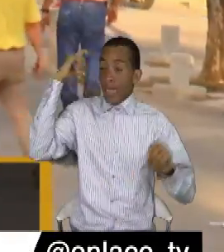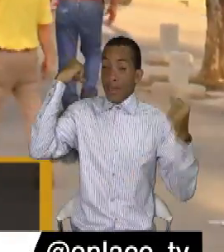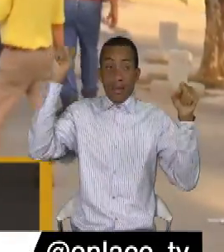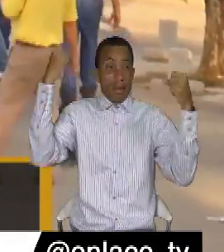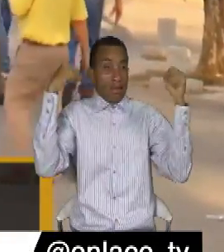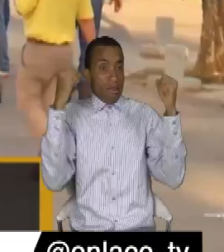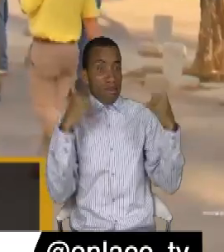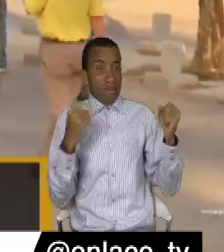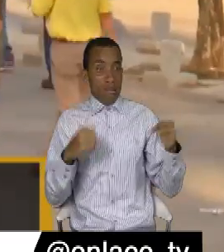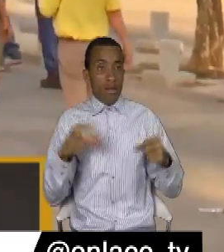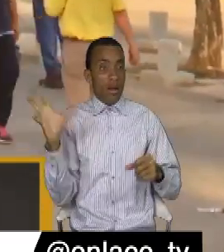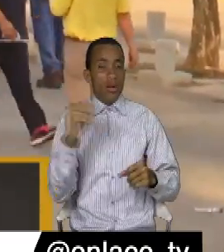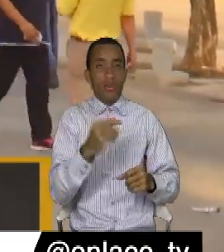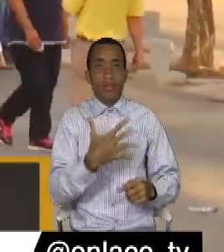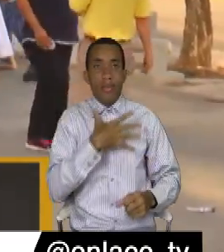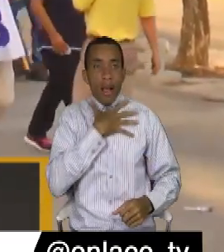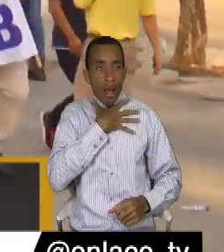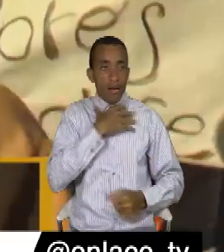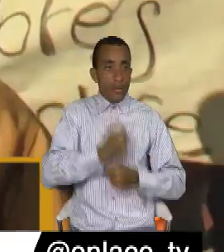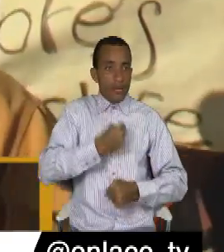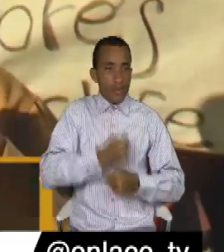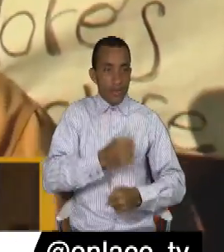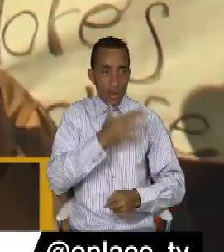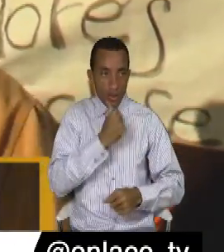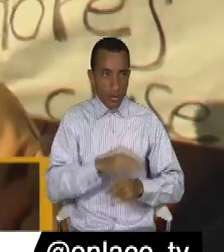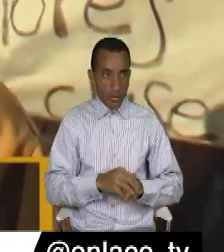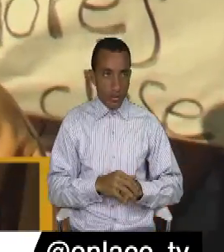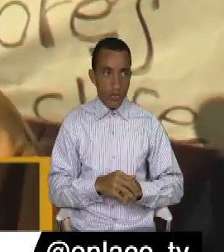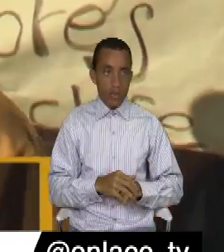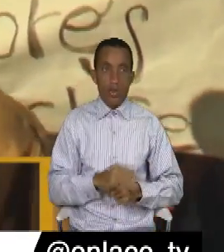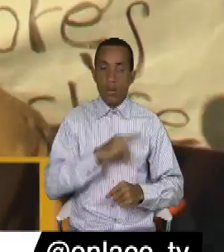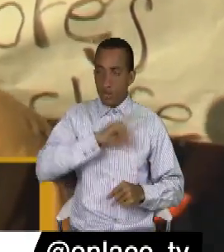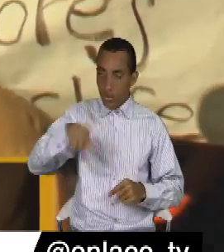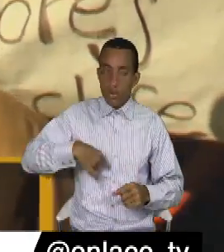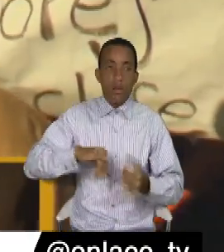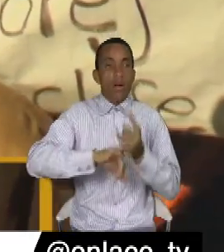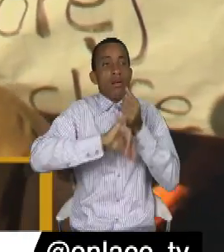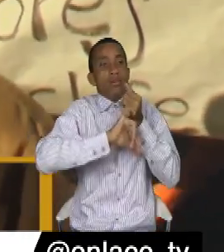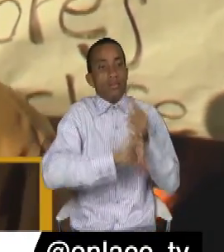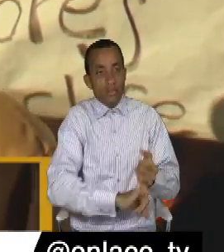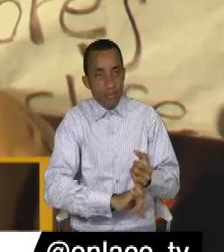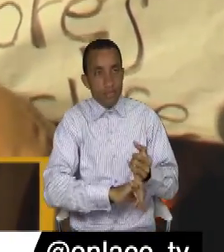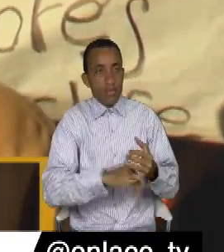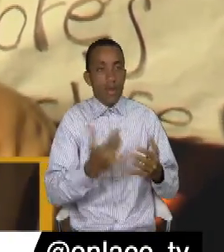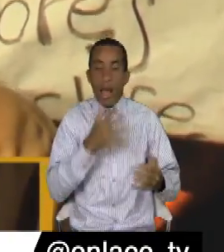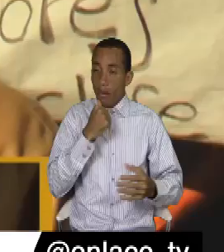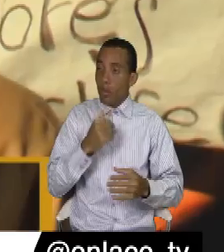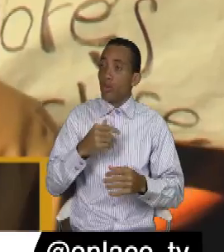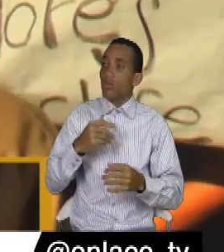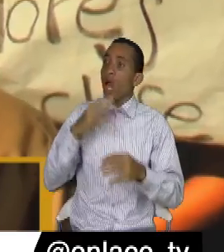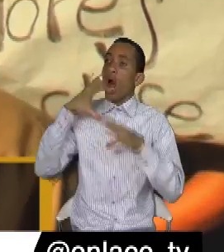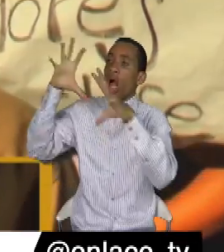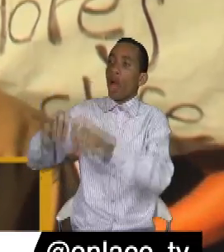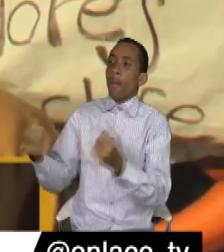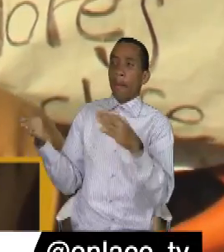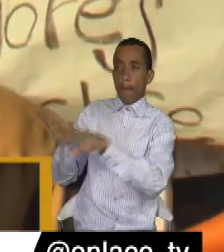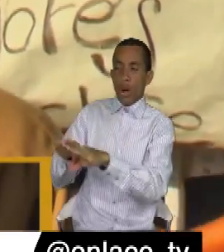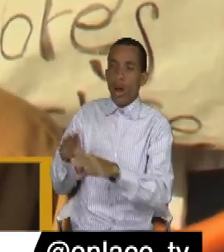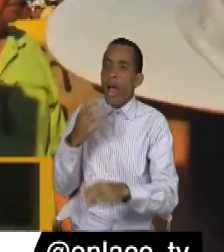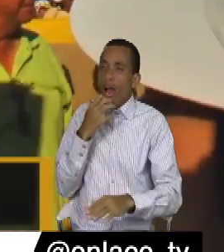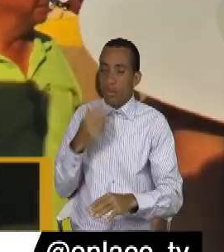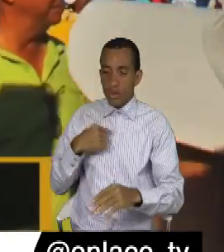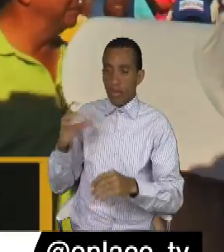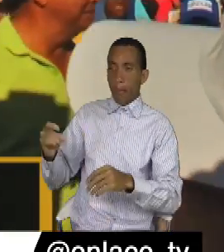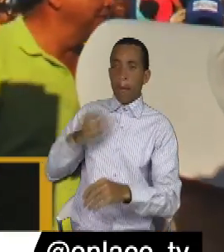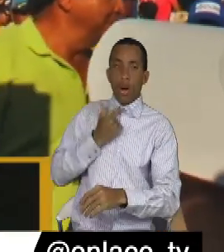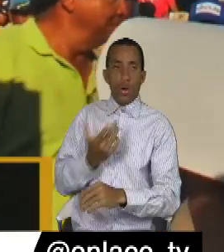porque no tiene empleo. Nosotros nos sostenemos de eso, ¿sí? Y aquí está la refinería, Chatarriala, pues quedamos sin